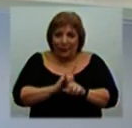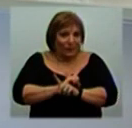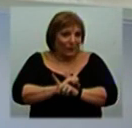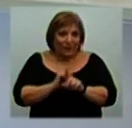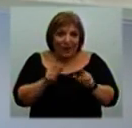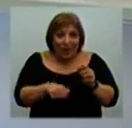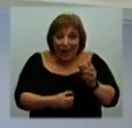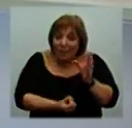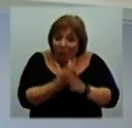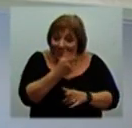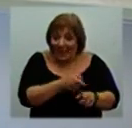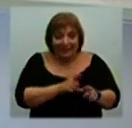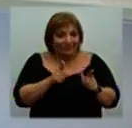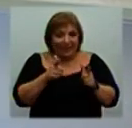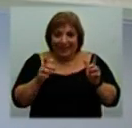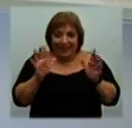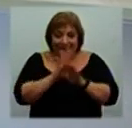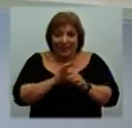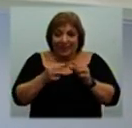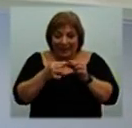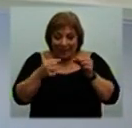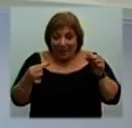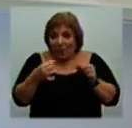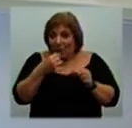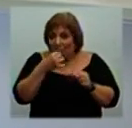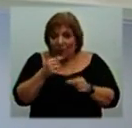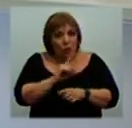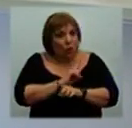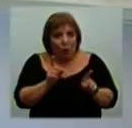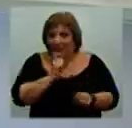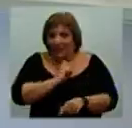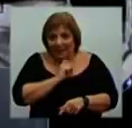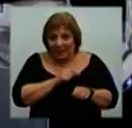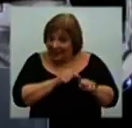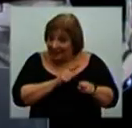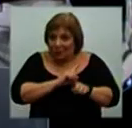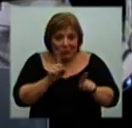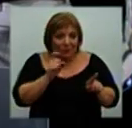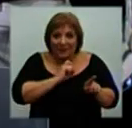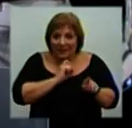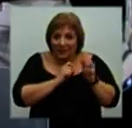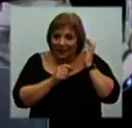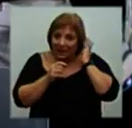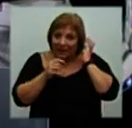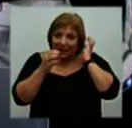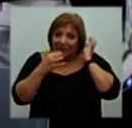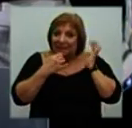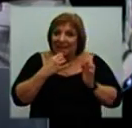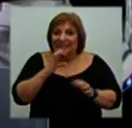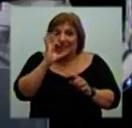con nada O sea que los espirómetros no mienten si si da